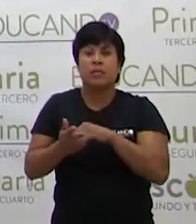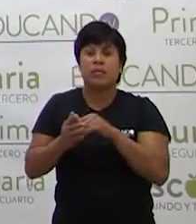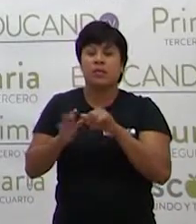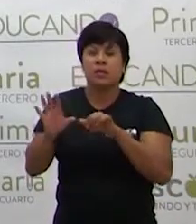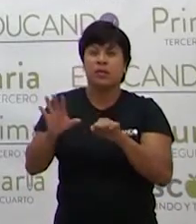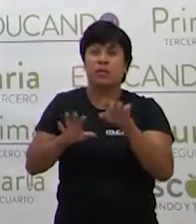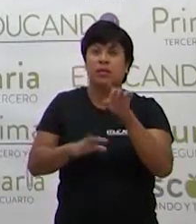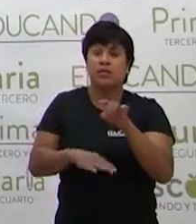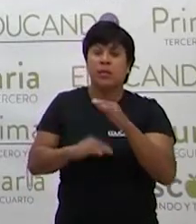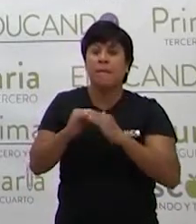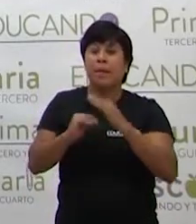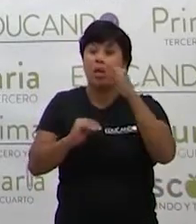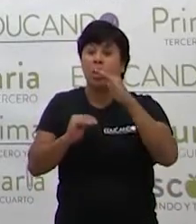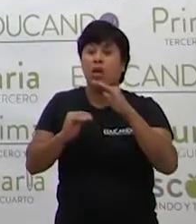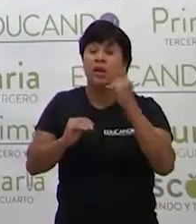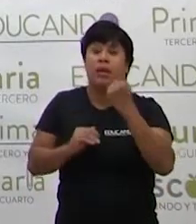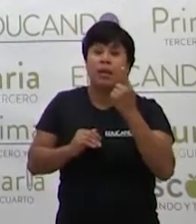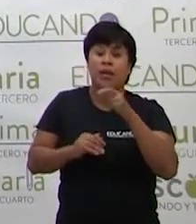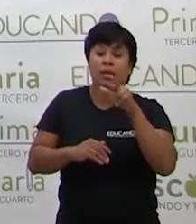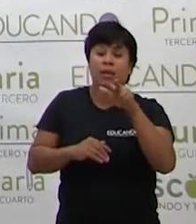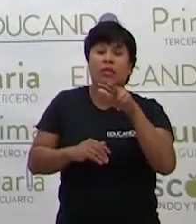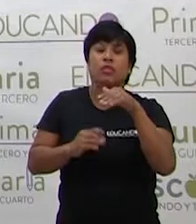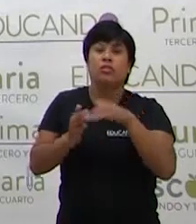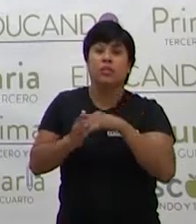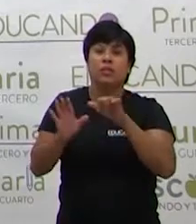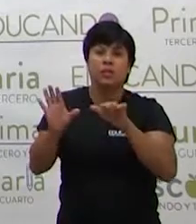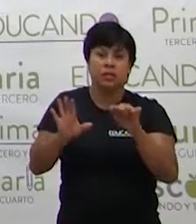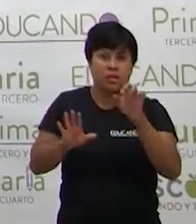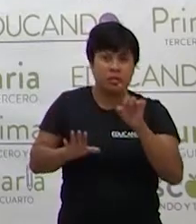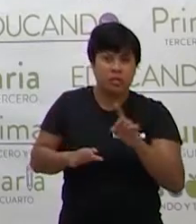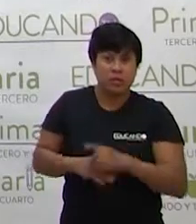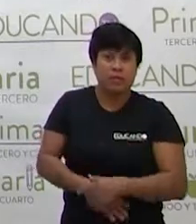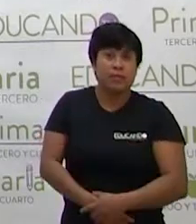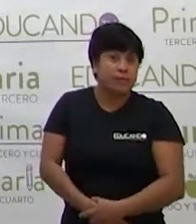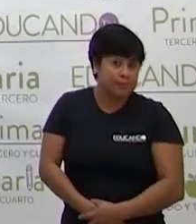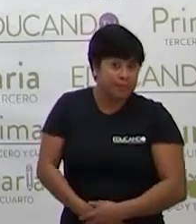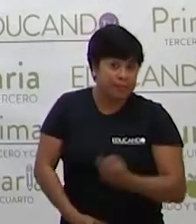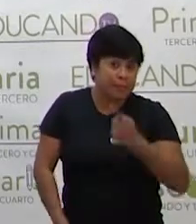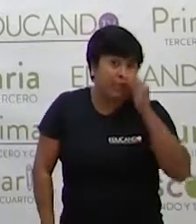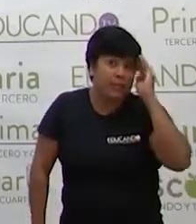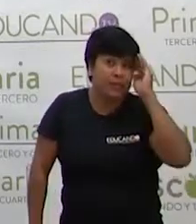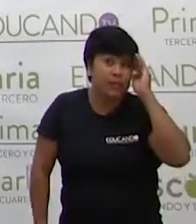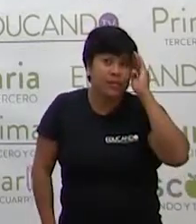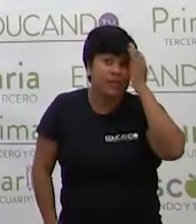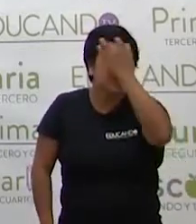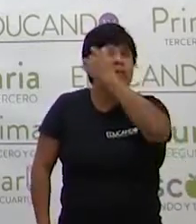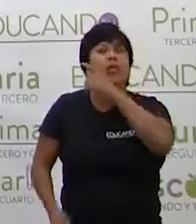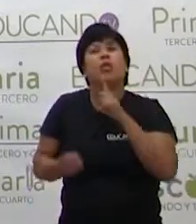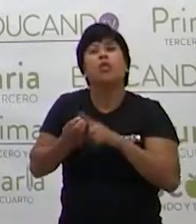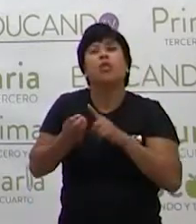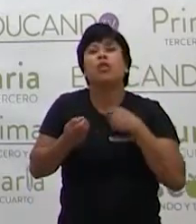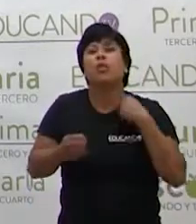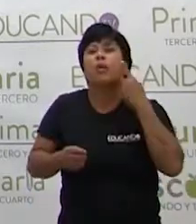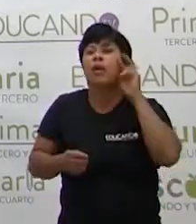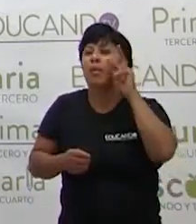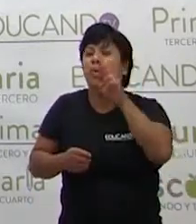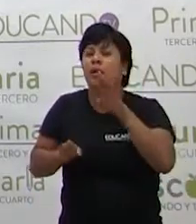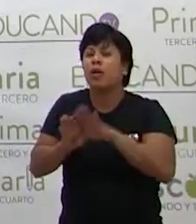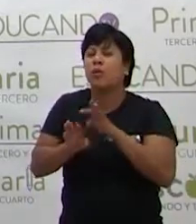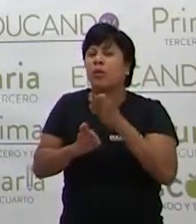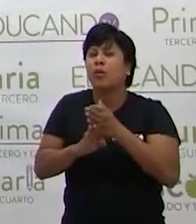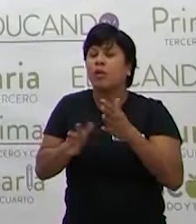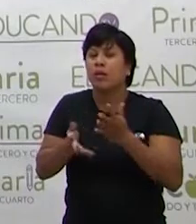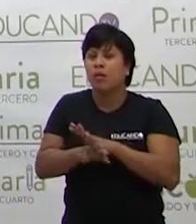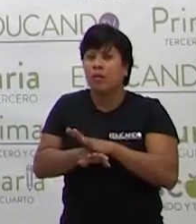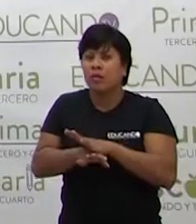16,830 sería mayor que 18,630. ¿Tú qué dices? ¿En dónde me voy a fijar en este caso?